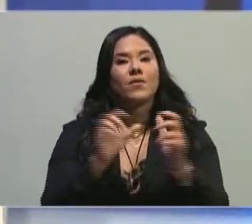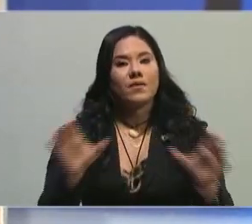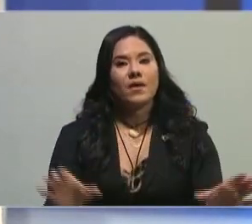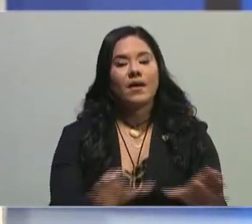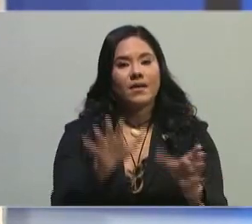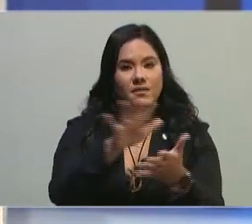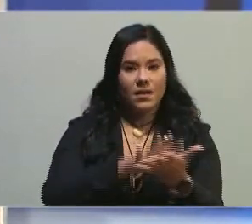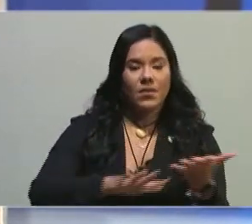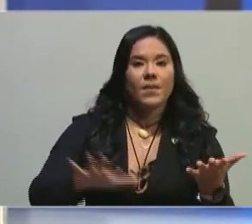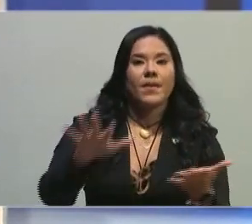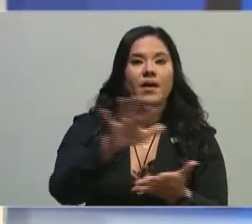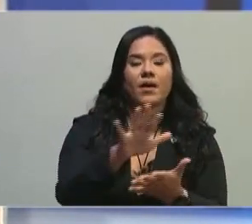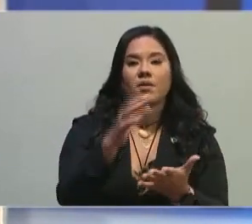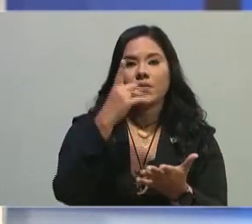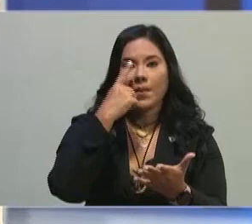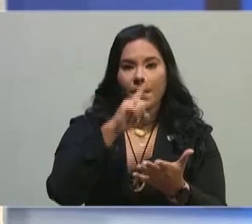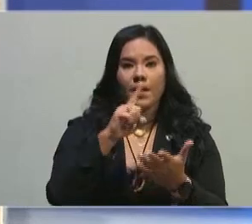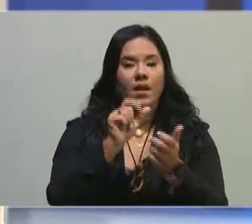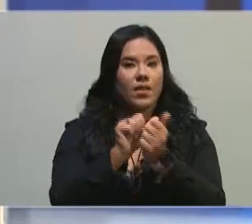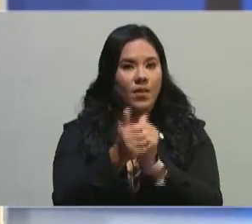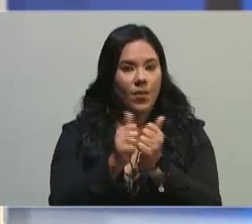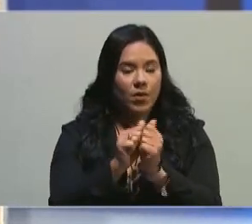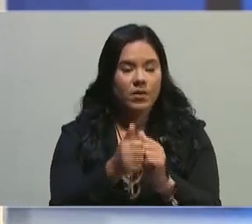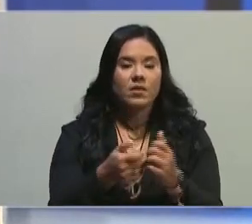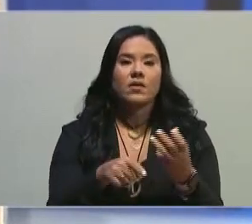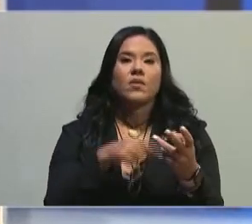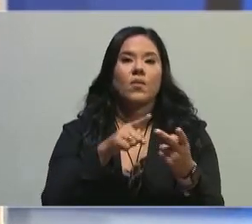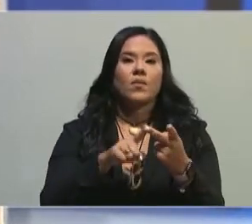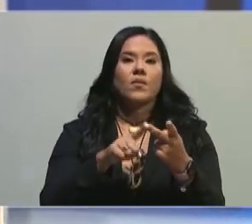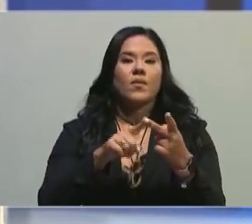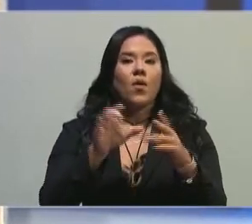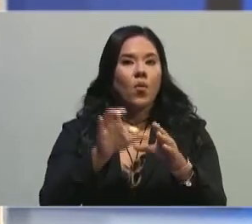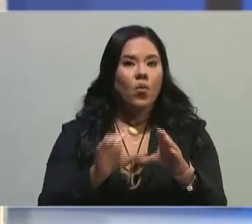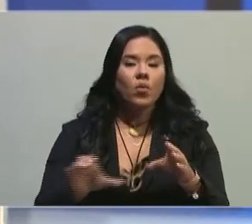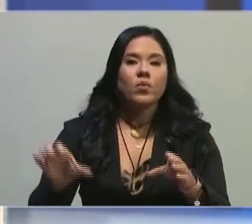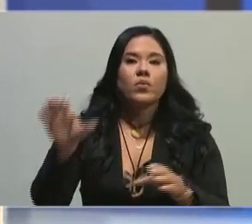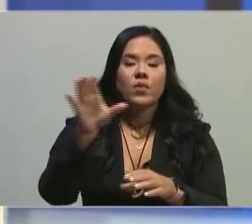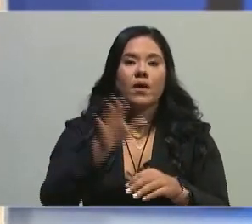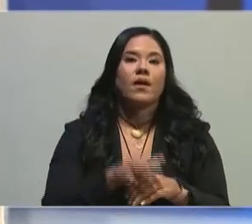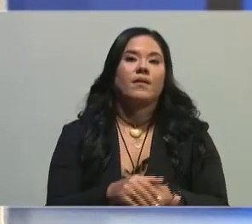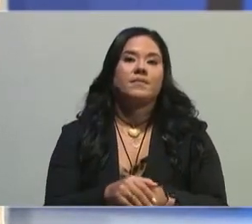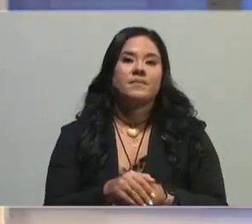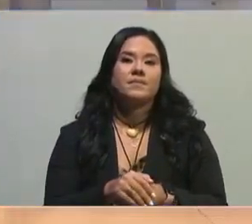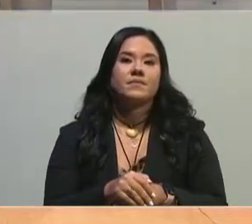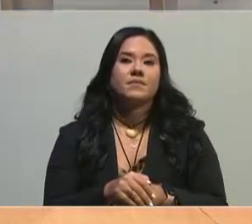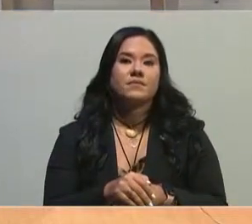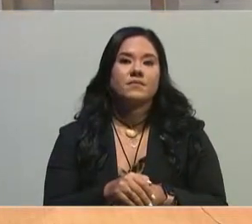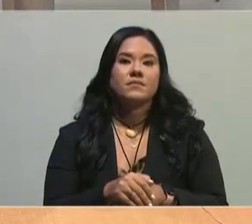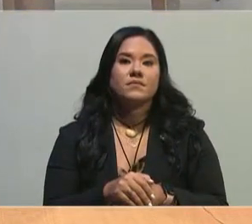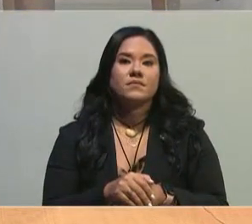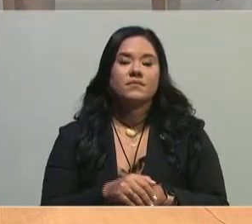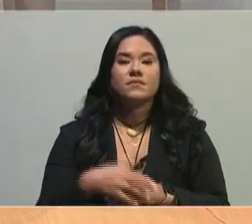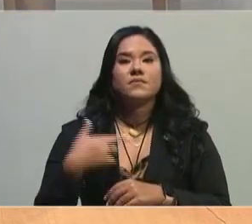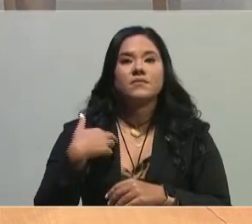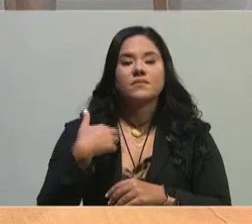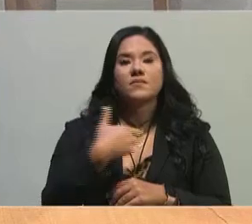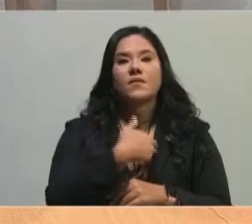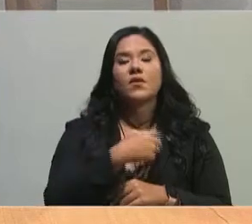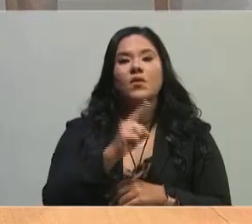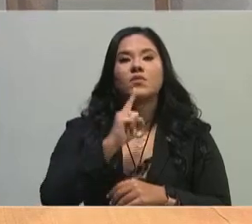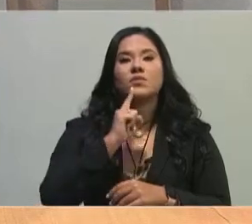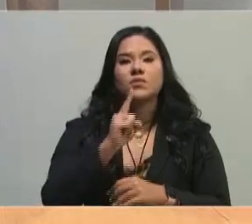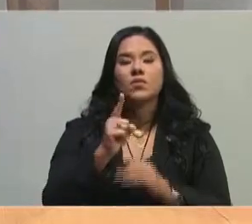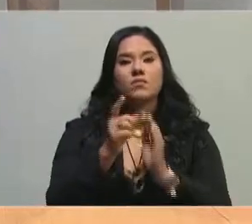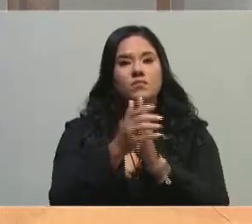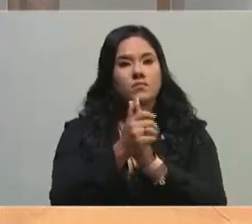barrios a nivel eh que si deportivo que si cultural Mira tú lo has dicho eh Nosotros somos un poquito